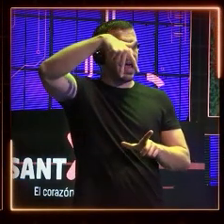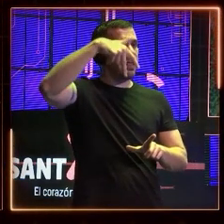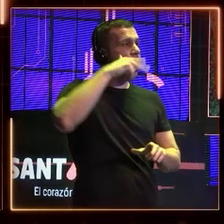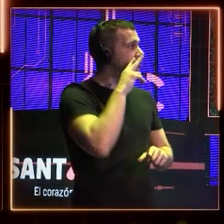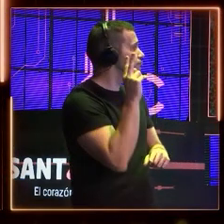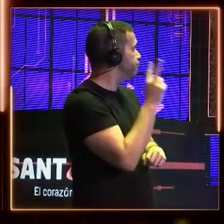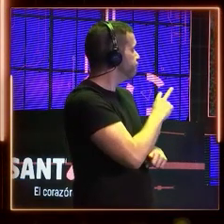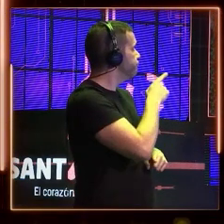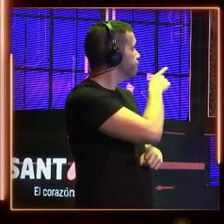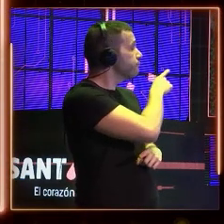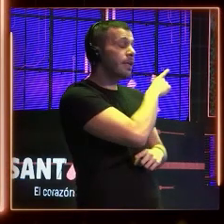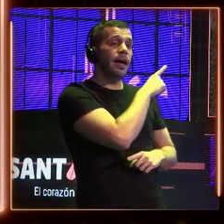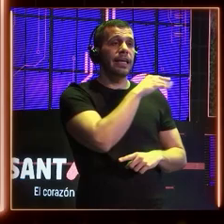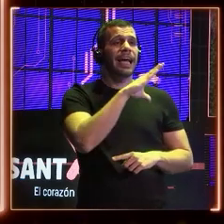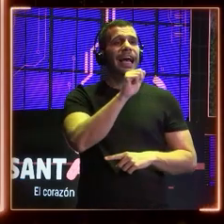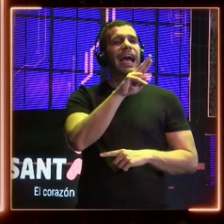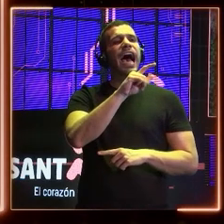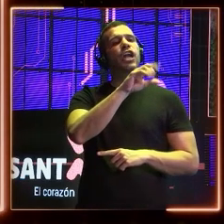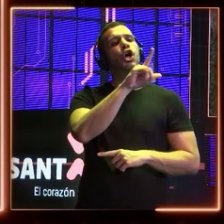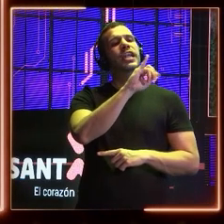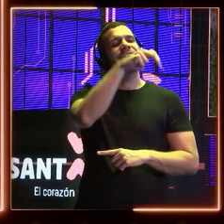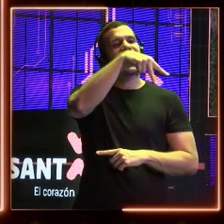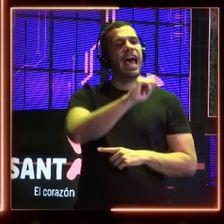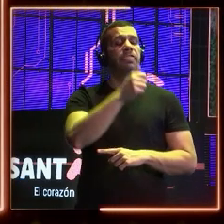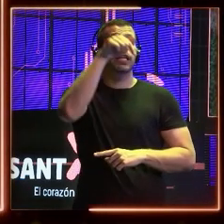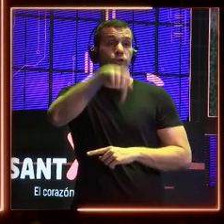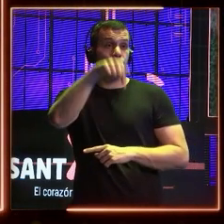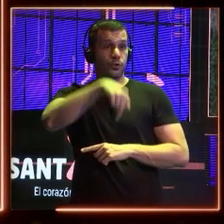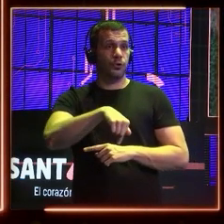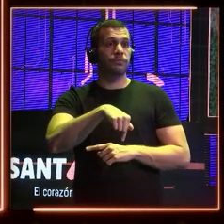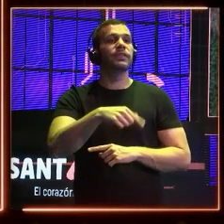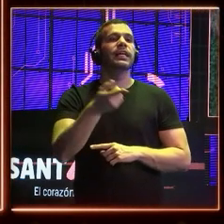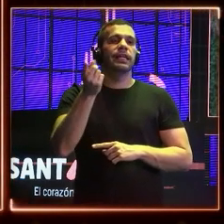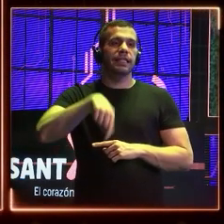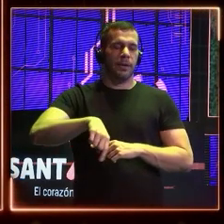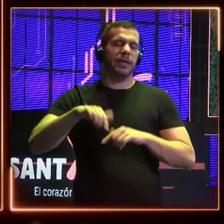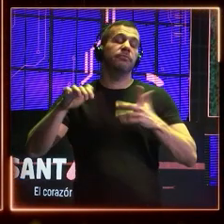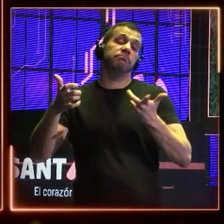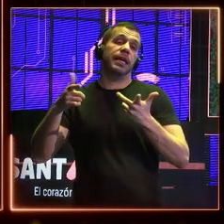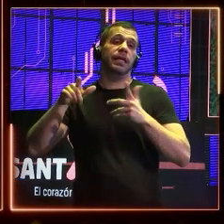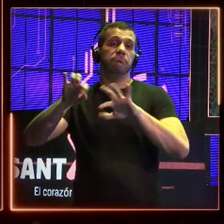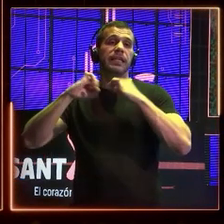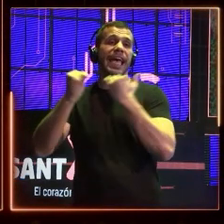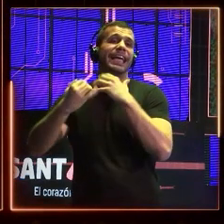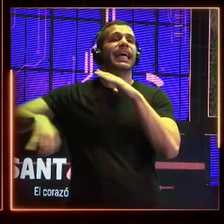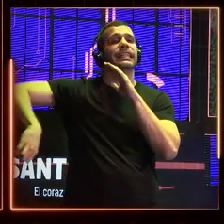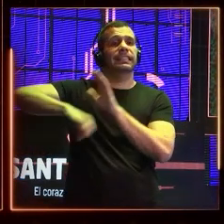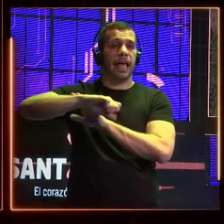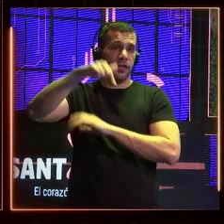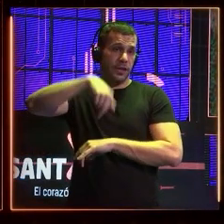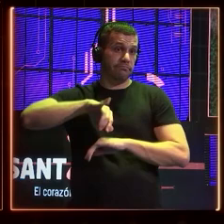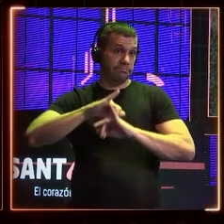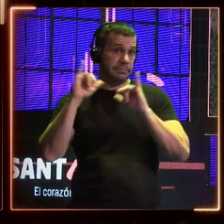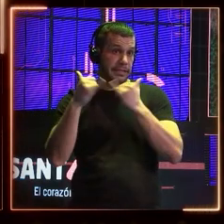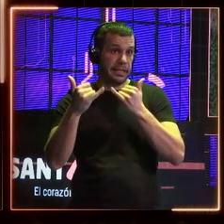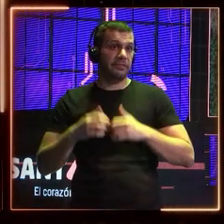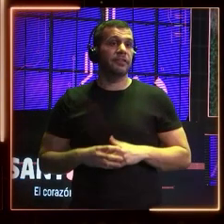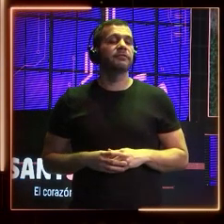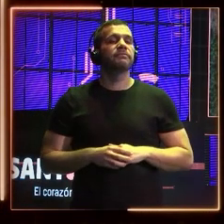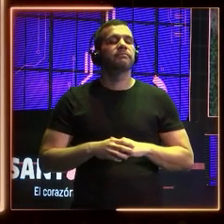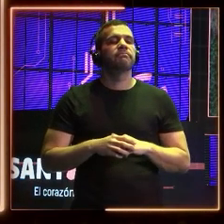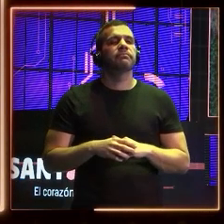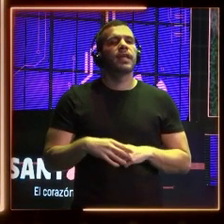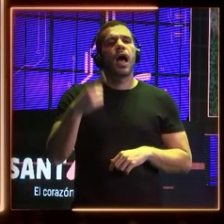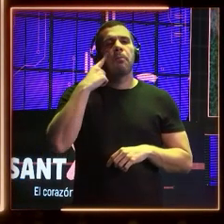tenemos en Carolina del Sur y esto otro que tenéis encima es el estadio eliodoro Rodríguez López imaginaros varios